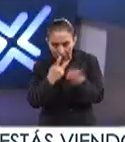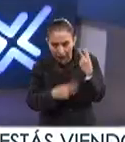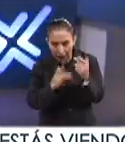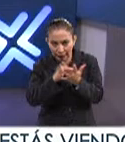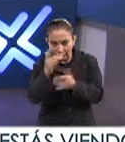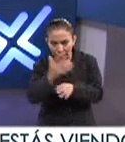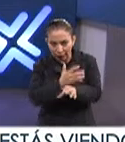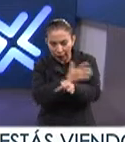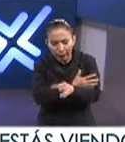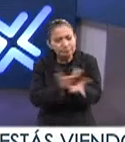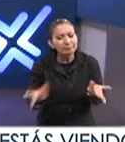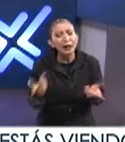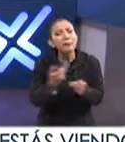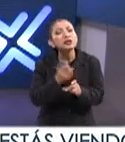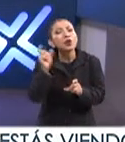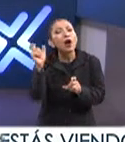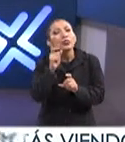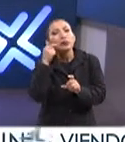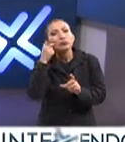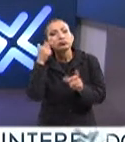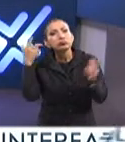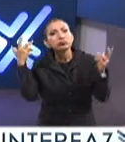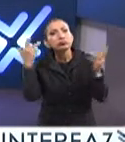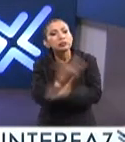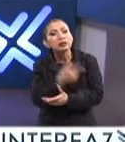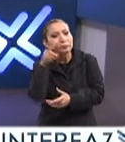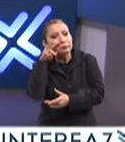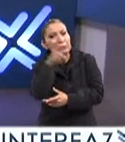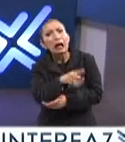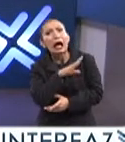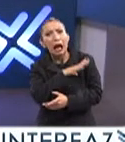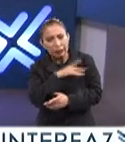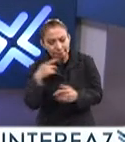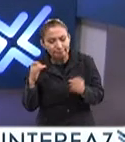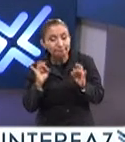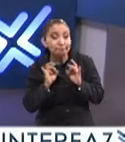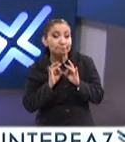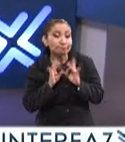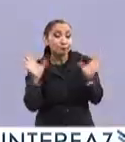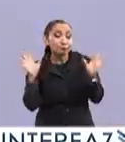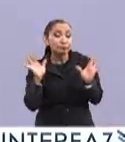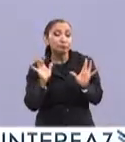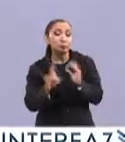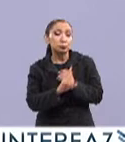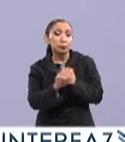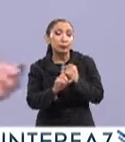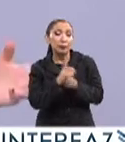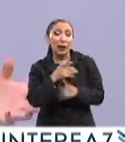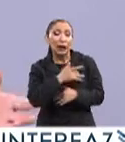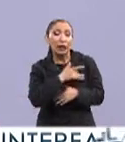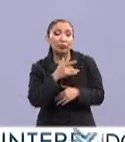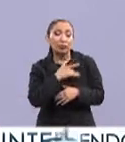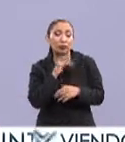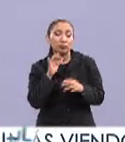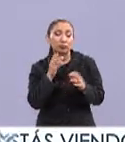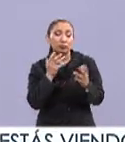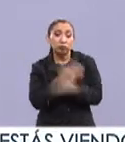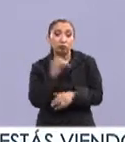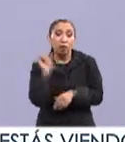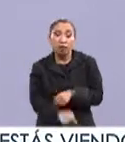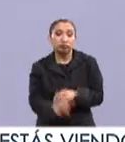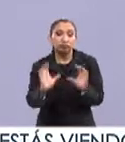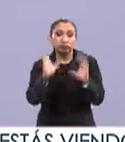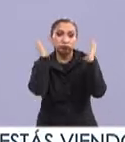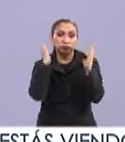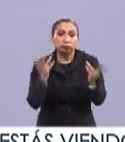estar con nosotros. ¿Qué pasa cuando nos enfrentamos a este suceso que puede ser muy repentino, que puede pasar